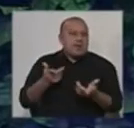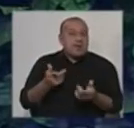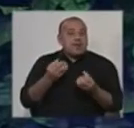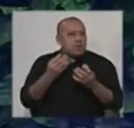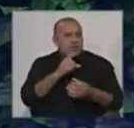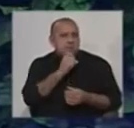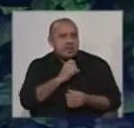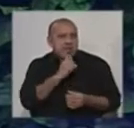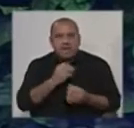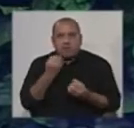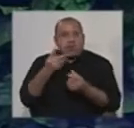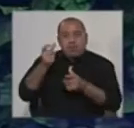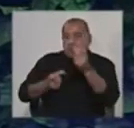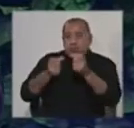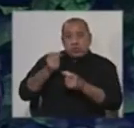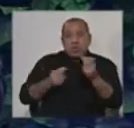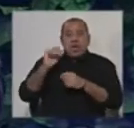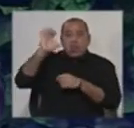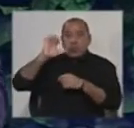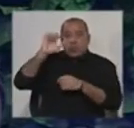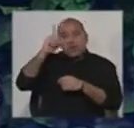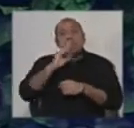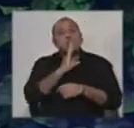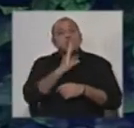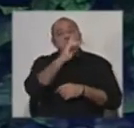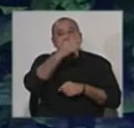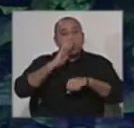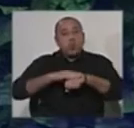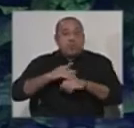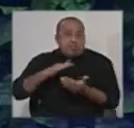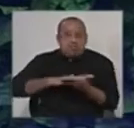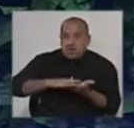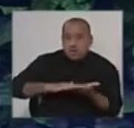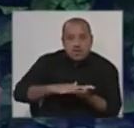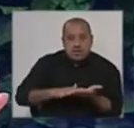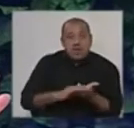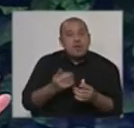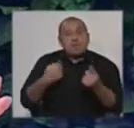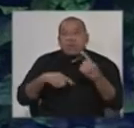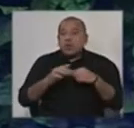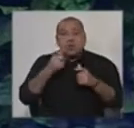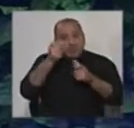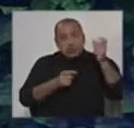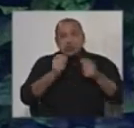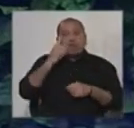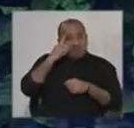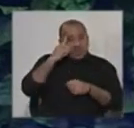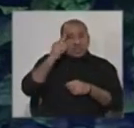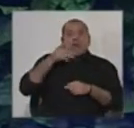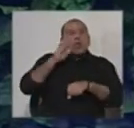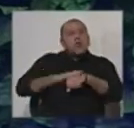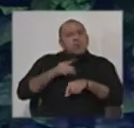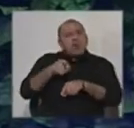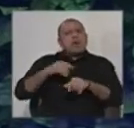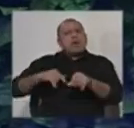los migrantes ni en europa ni eeuu son culpables de nada al contrario sin embargo la gente cree eso una gran parte de la población